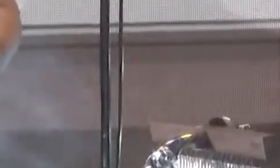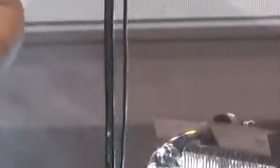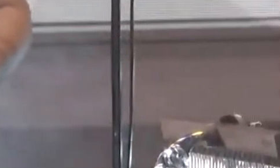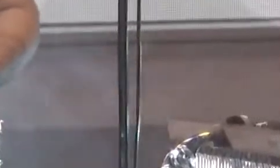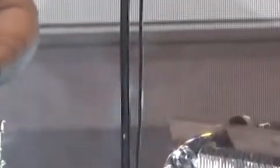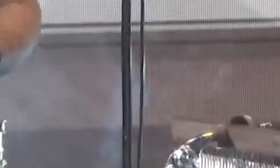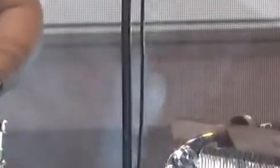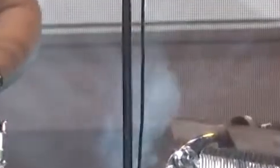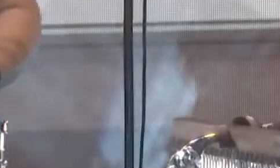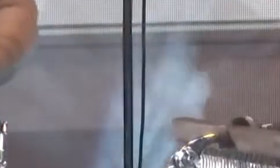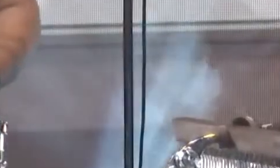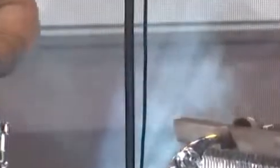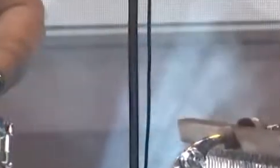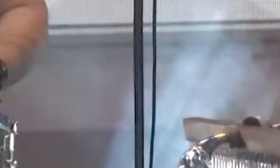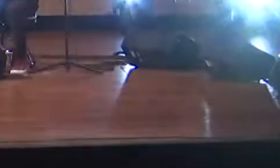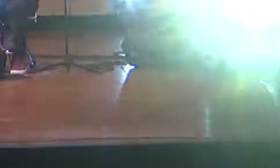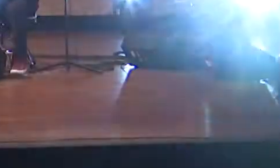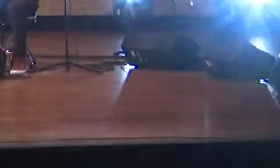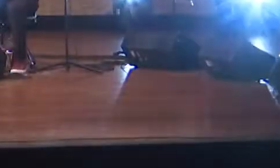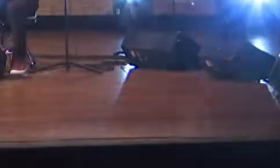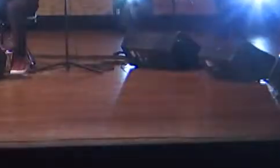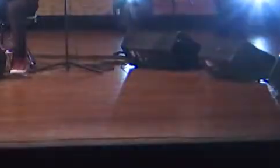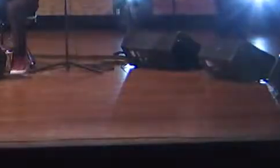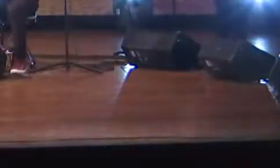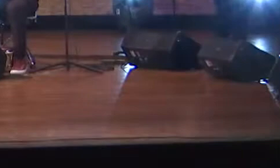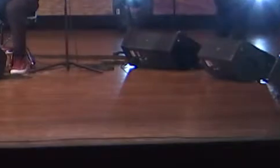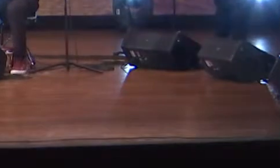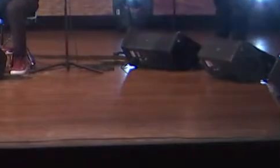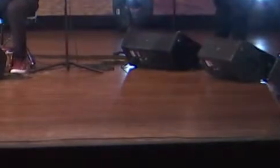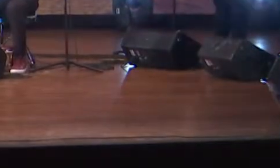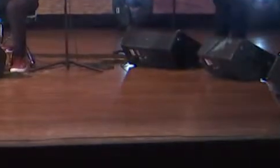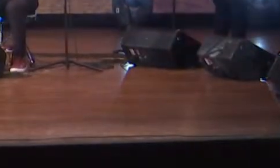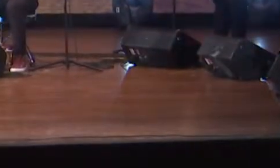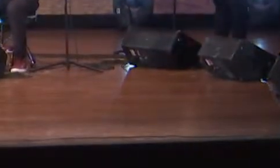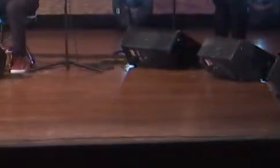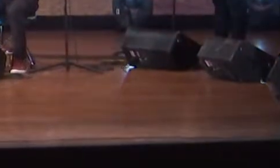Y quiero hablarte ahora,